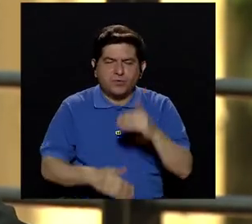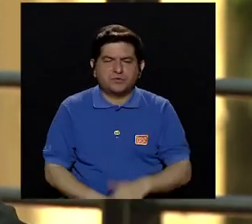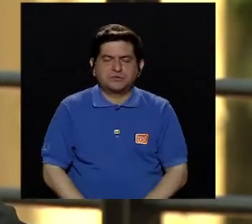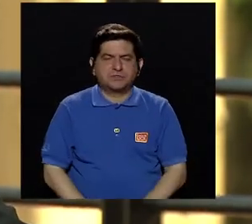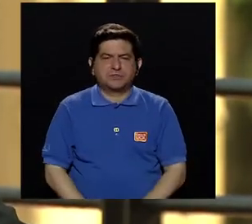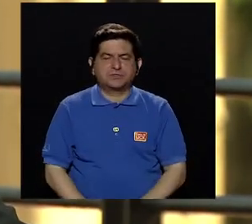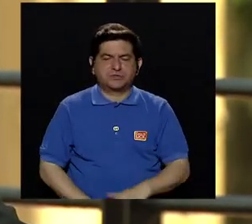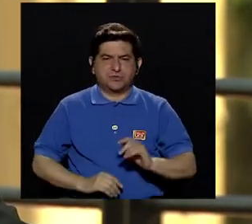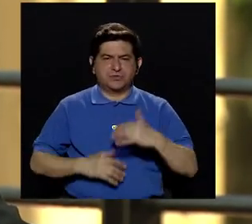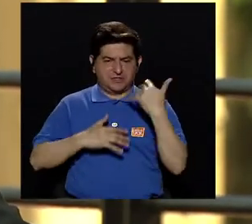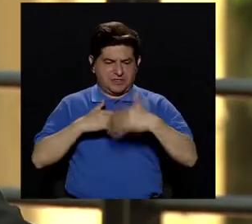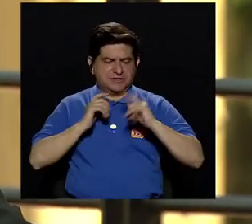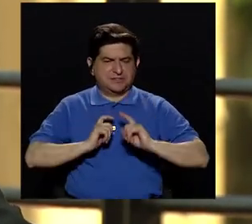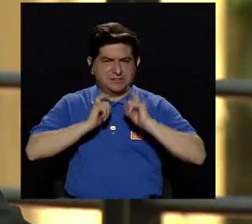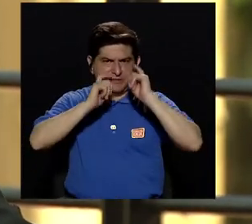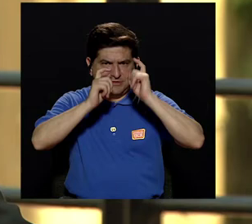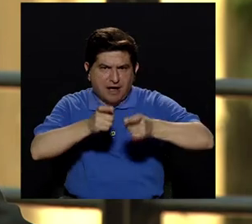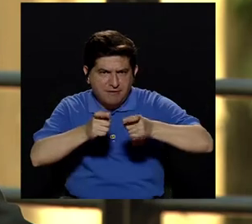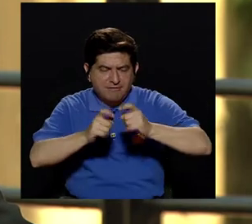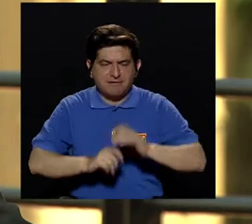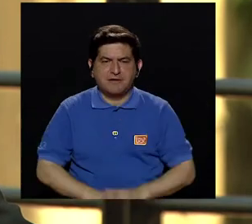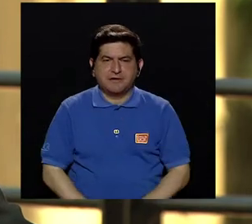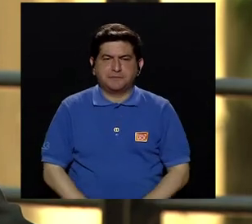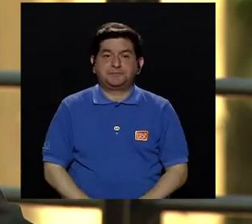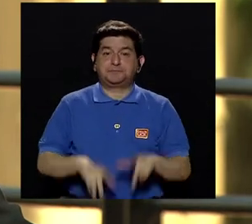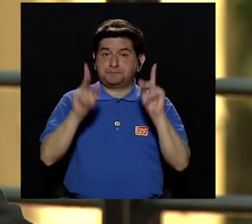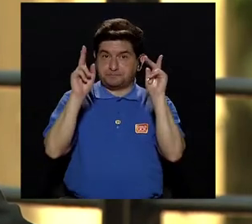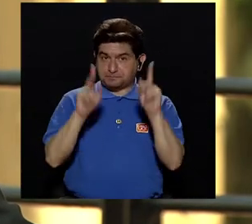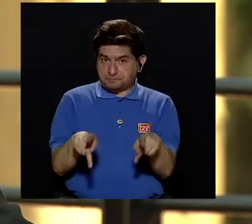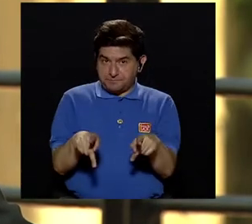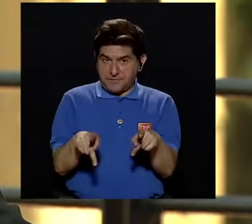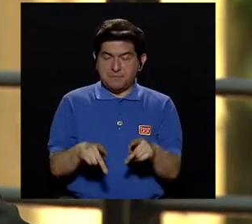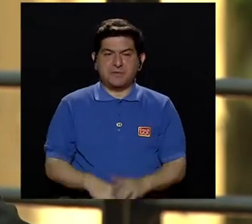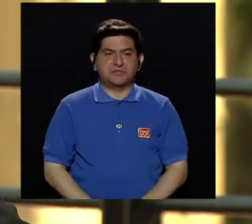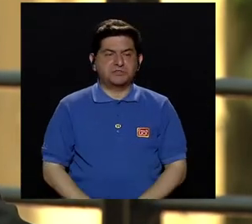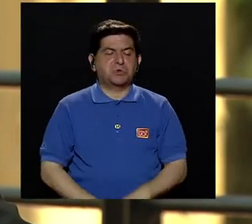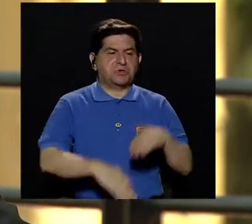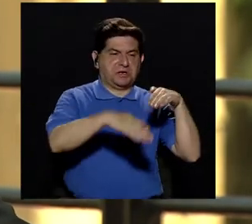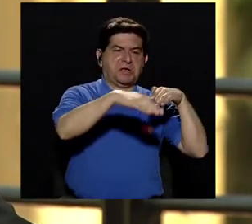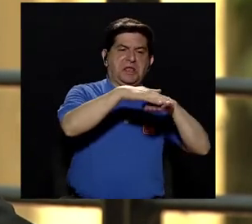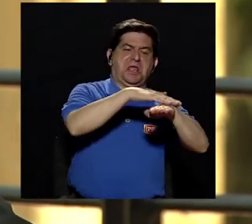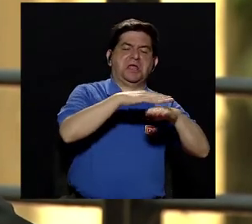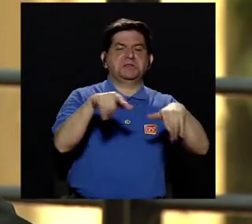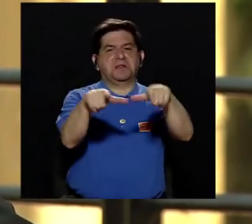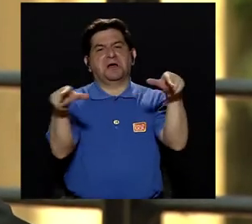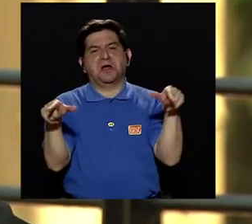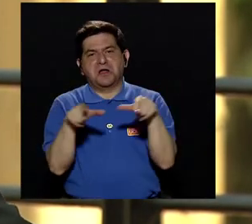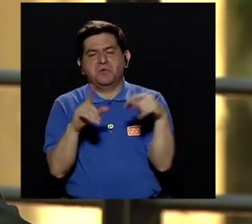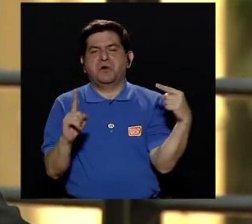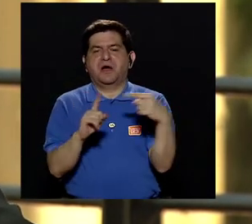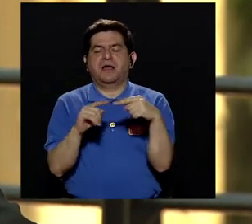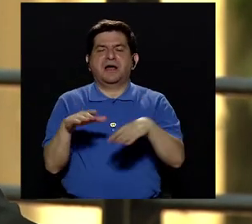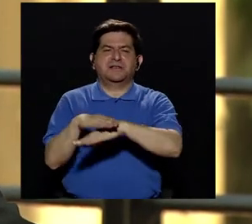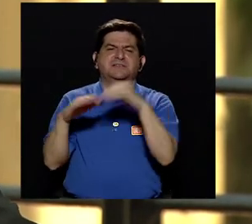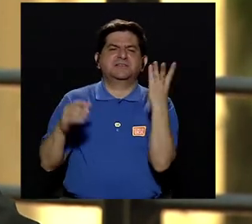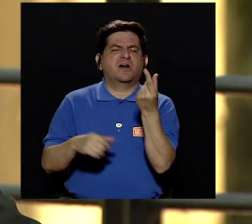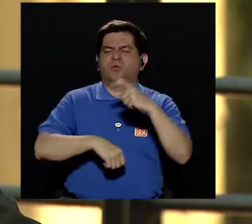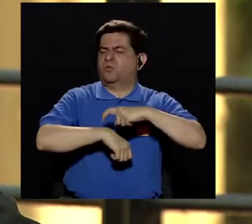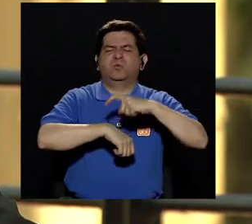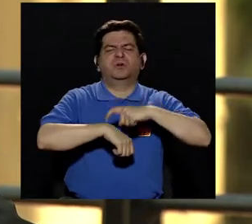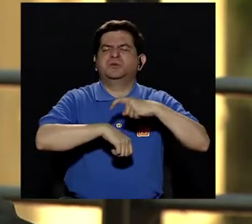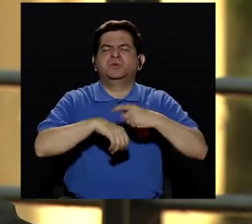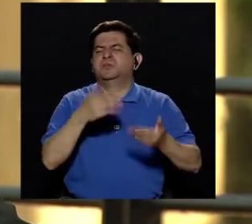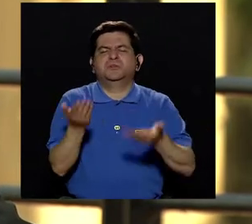de donación de sangre, mientras, en el tanto que la persona ingresa al local hasta su salida, ¿cuánto